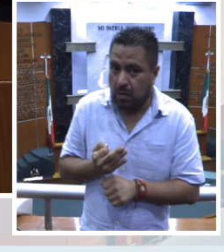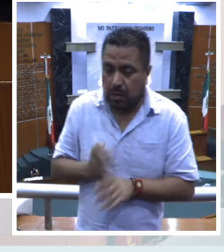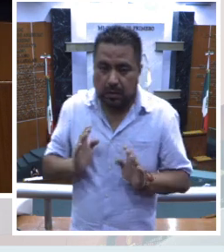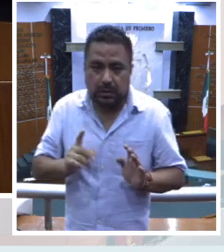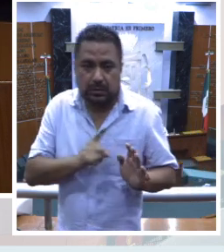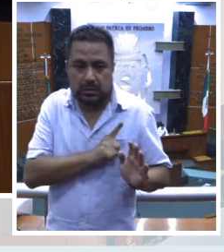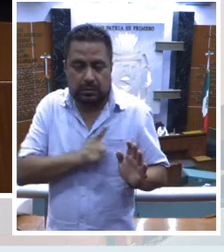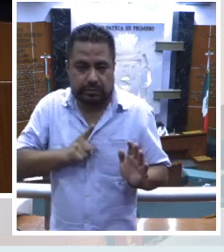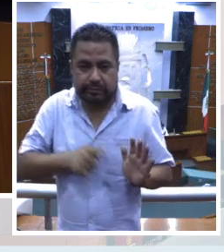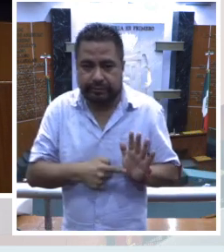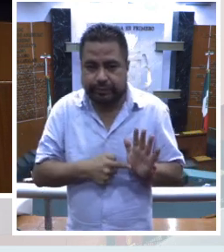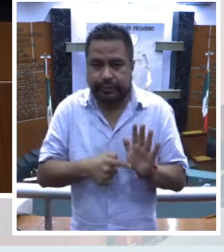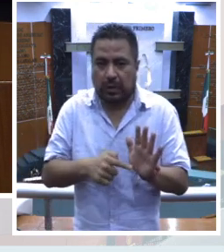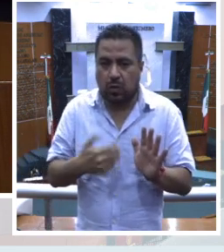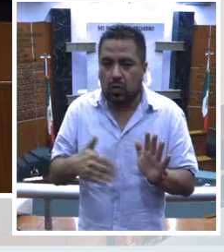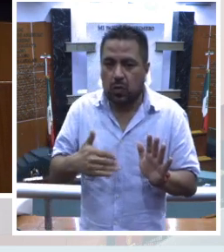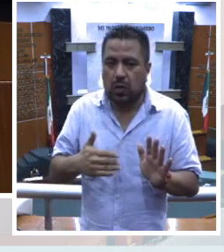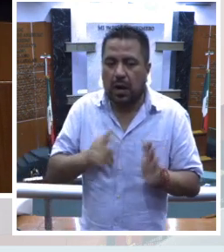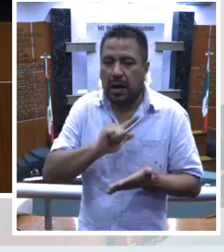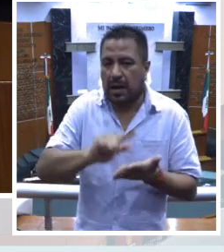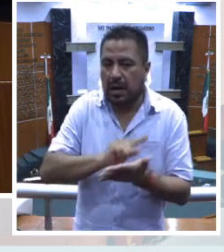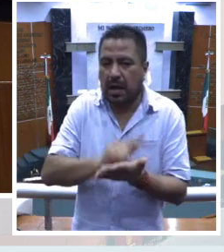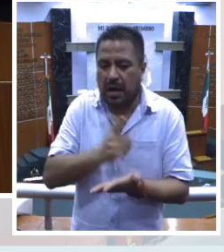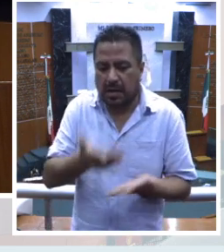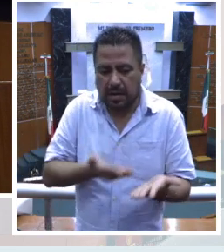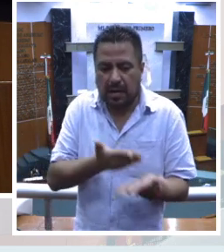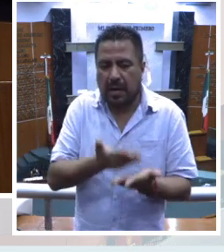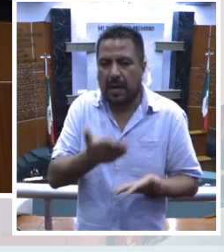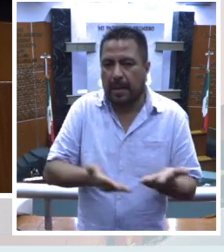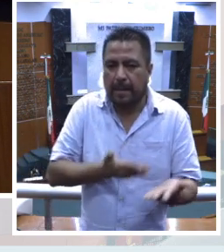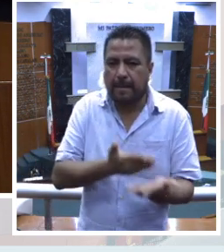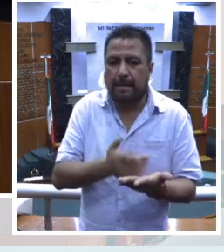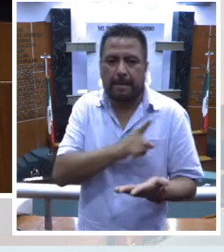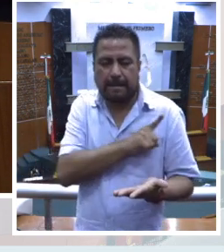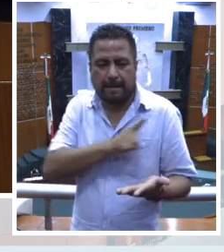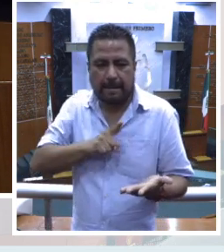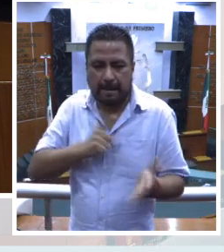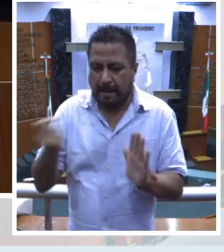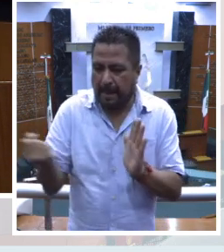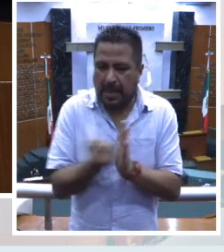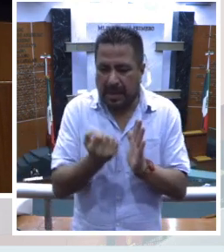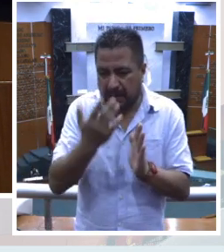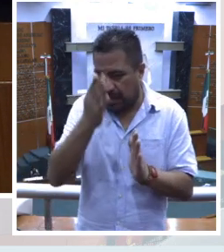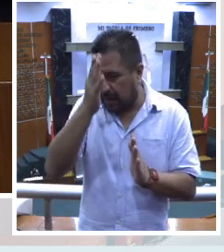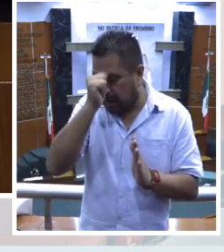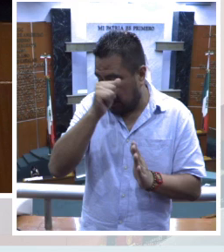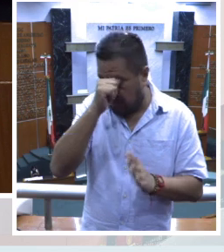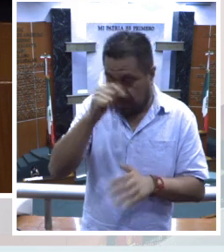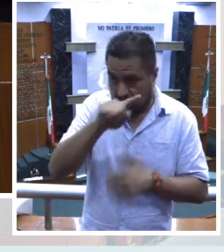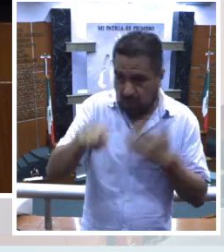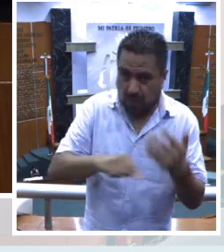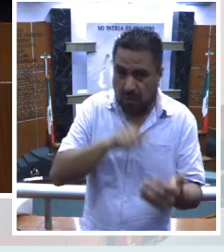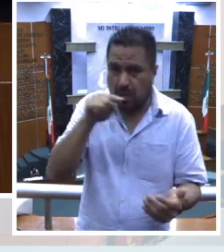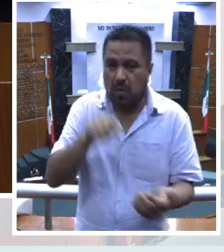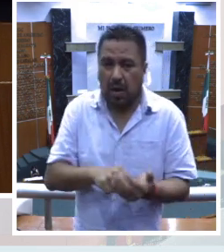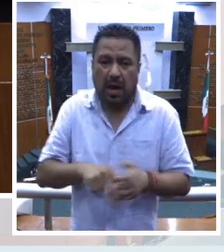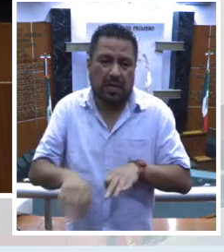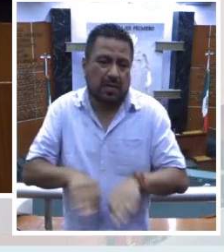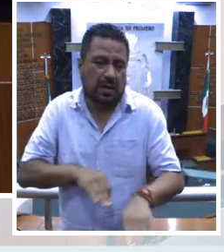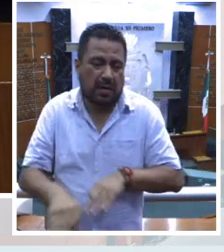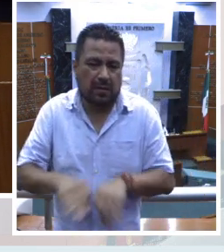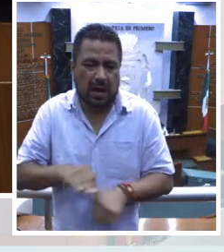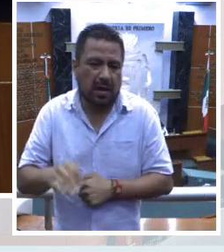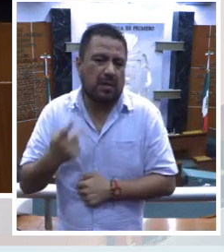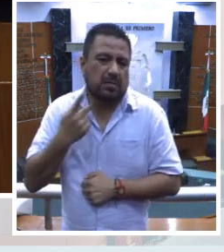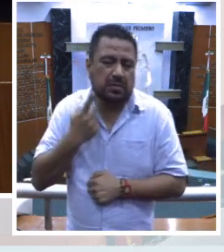debe reflejarse en nuestras iniciativas, en dictámenes y en los espacios públicos que ocupemos en